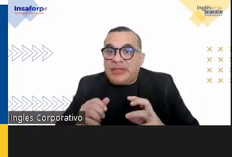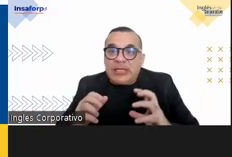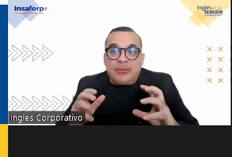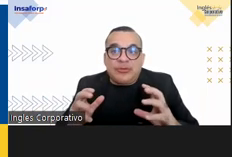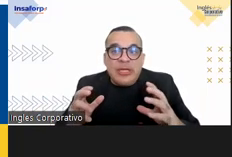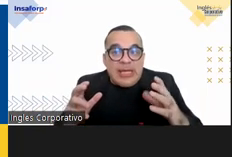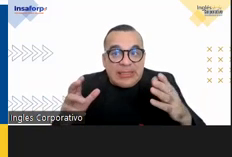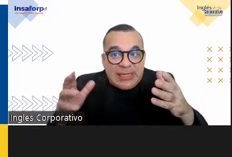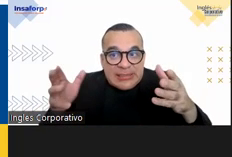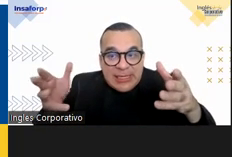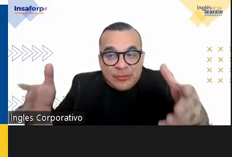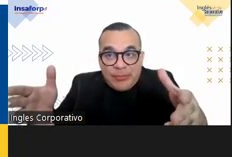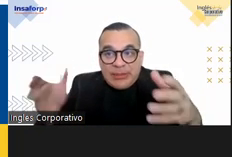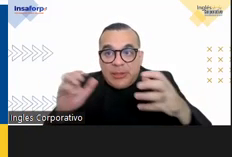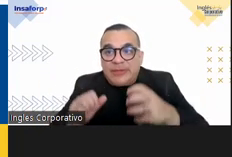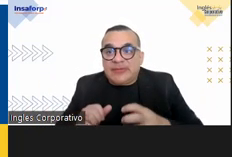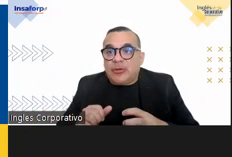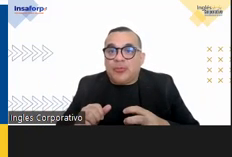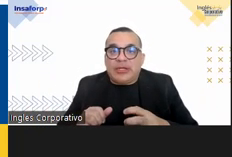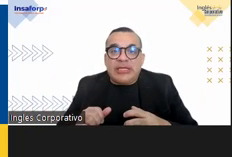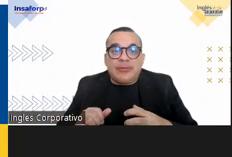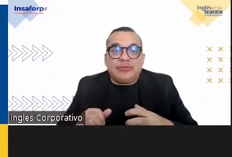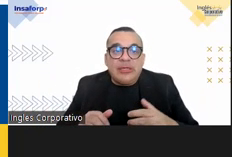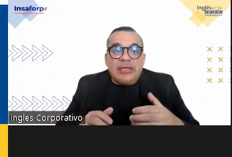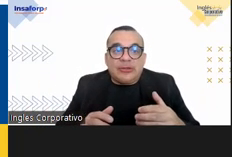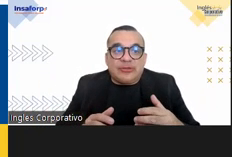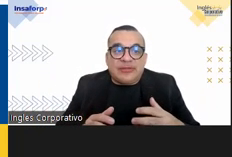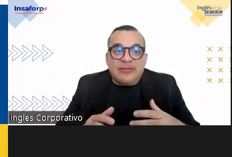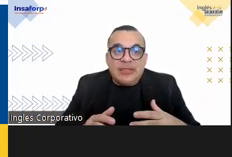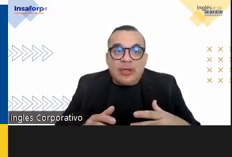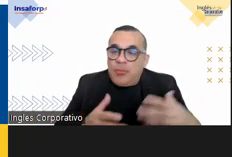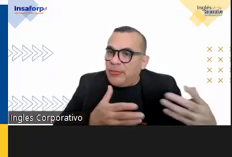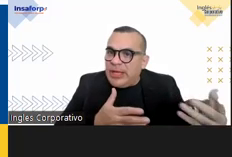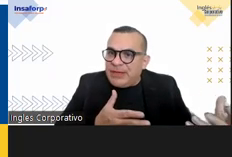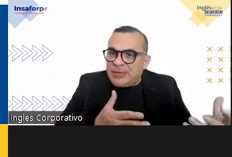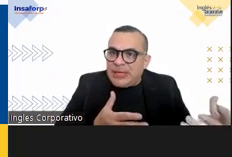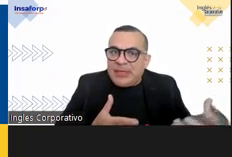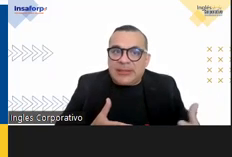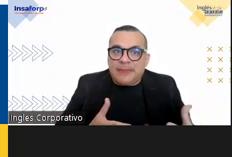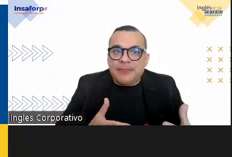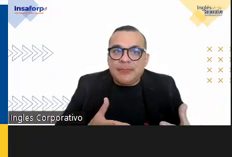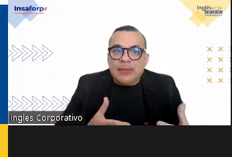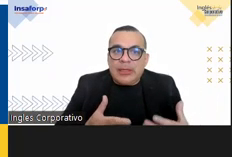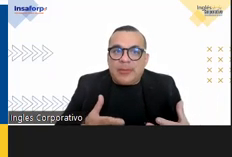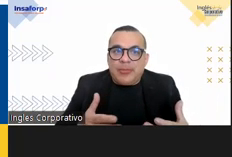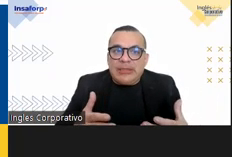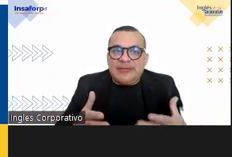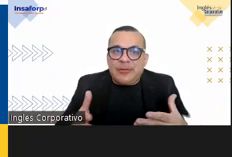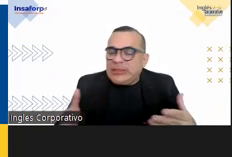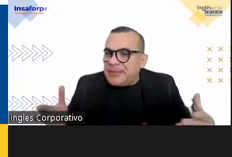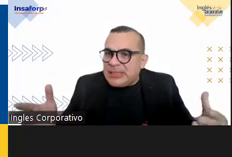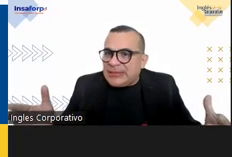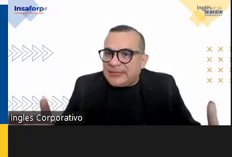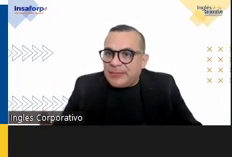vendedores operativos, entran en este caso los vendedores corporativos. Entonces, ¿cómo voy a fijar una meta? Queremos